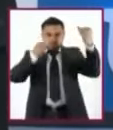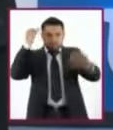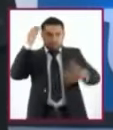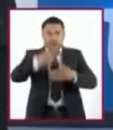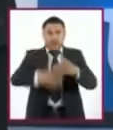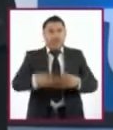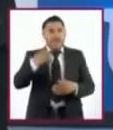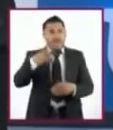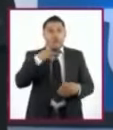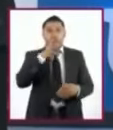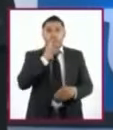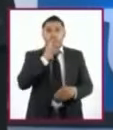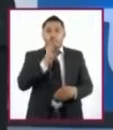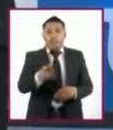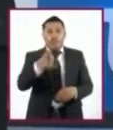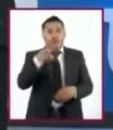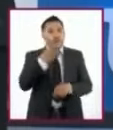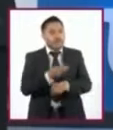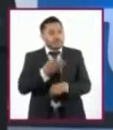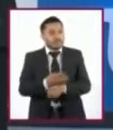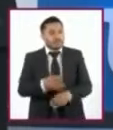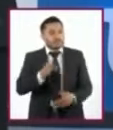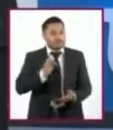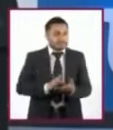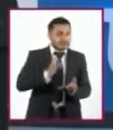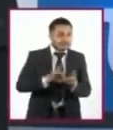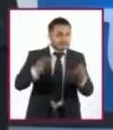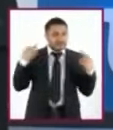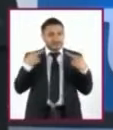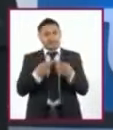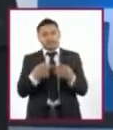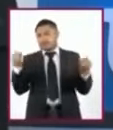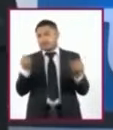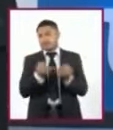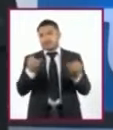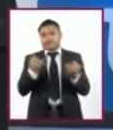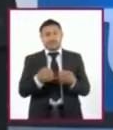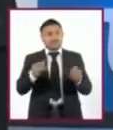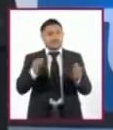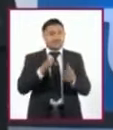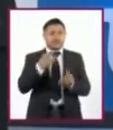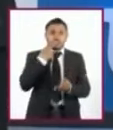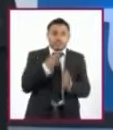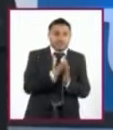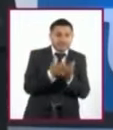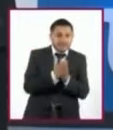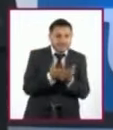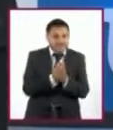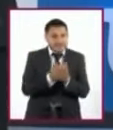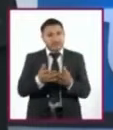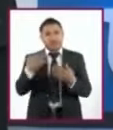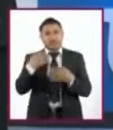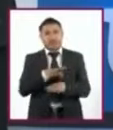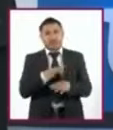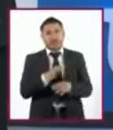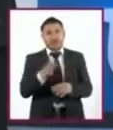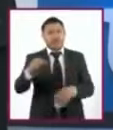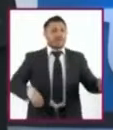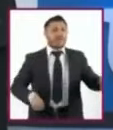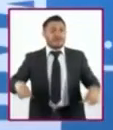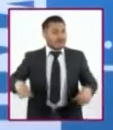pueden resolver con el apoyo de su profesor y también se pueden apoyar con su libro de texto o al reflexionar en torno a las actividades que